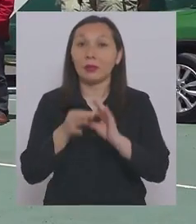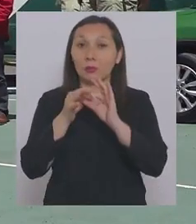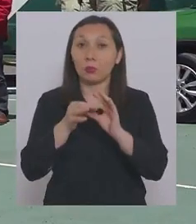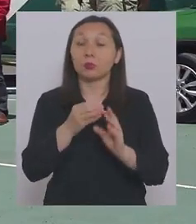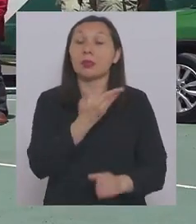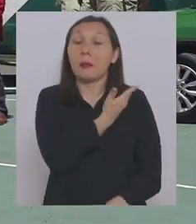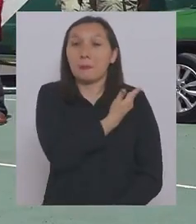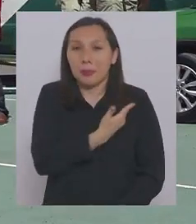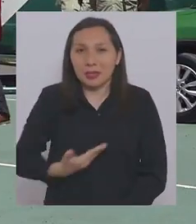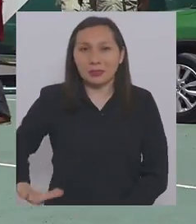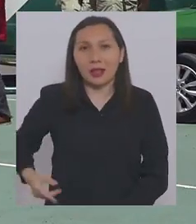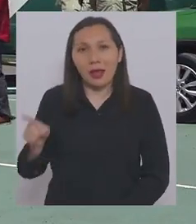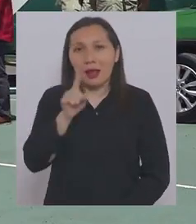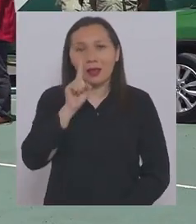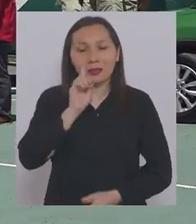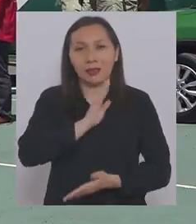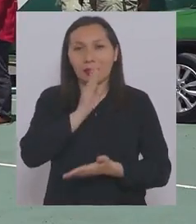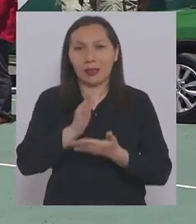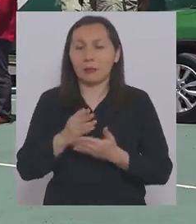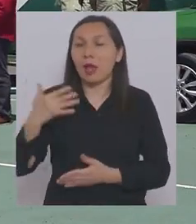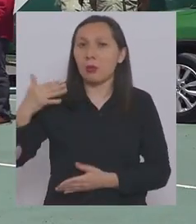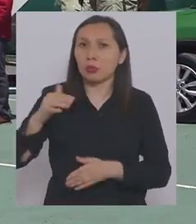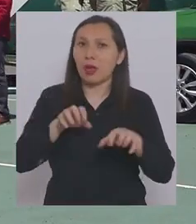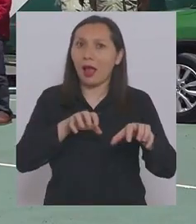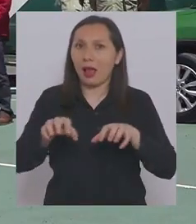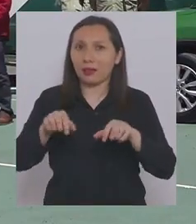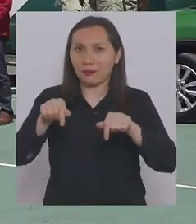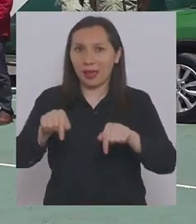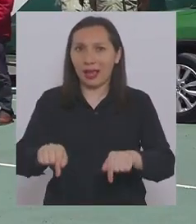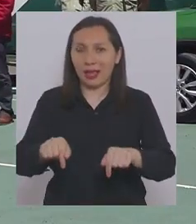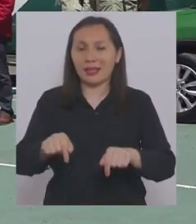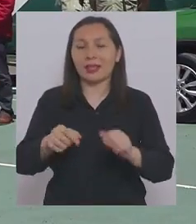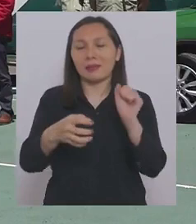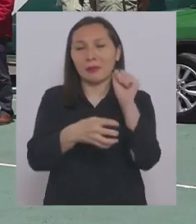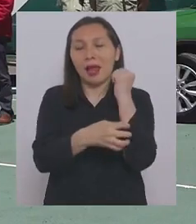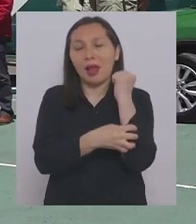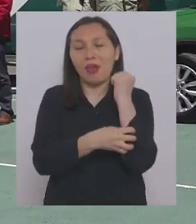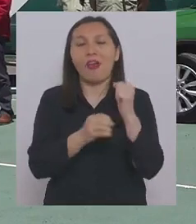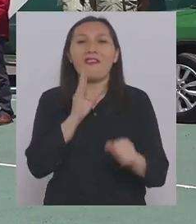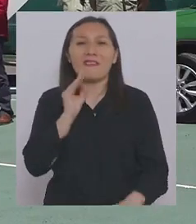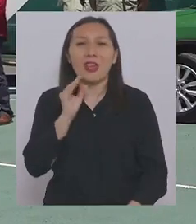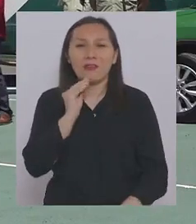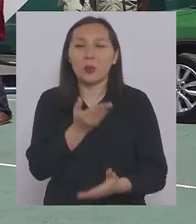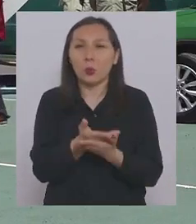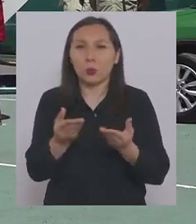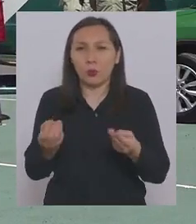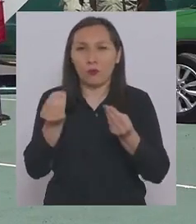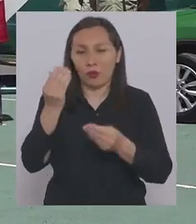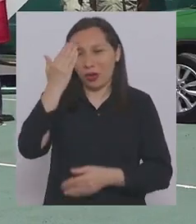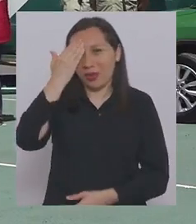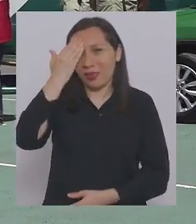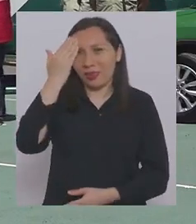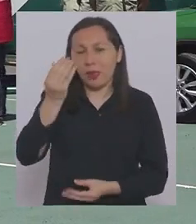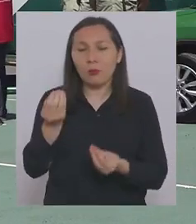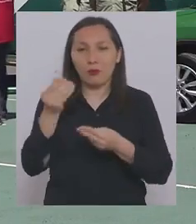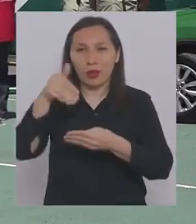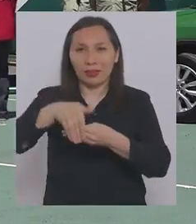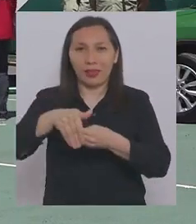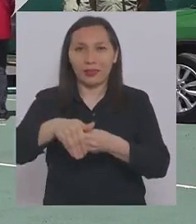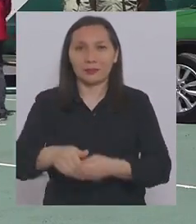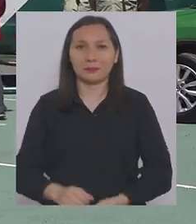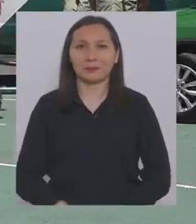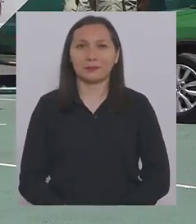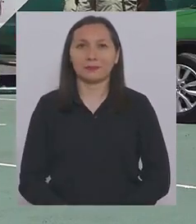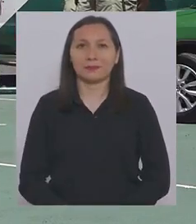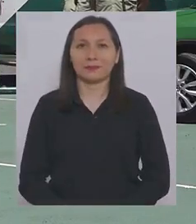esta manera, damos por finalizada esta importante actividad aquí en la región del Biobío. Tengan todos ustedes una excelente jornada. Muy buenas tardes.